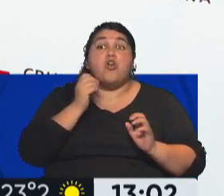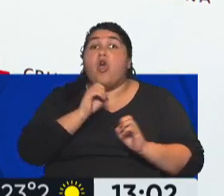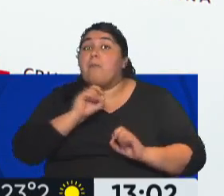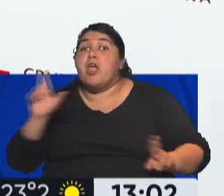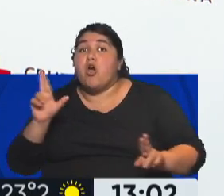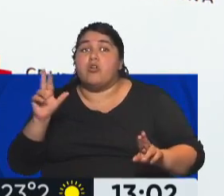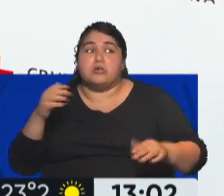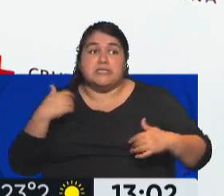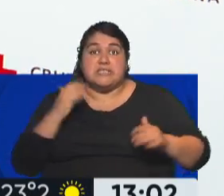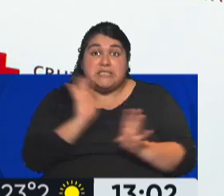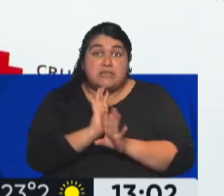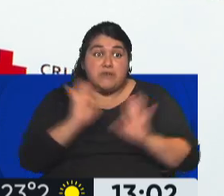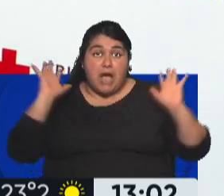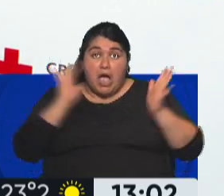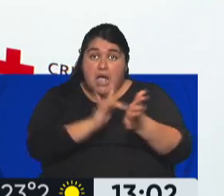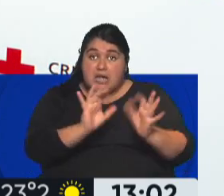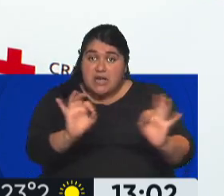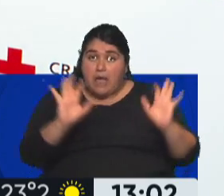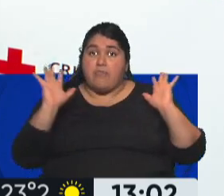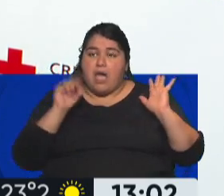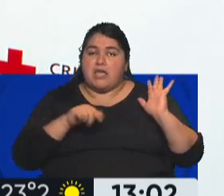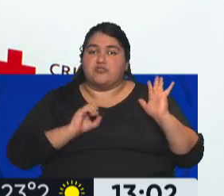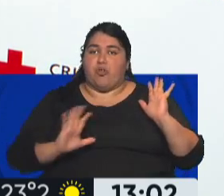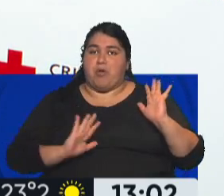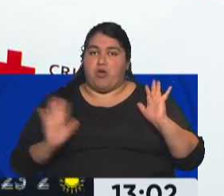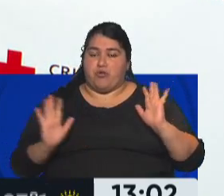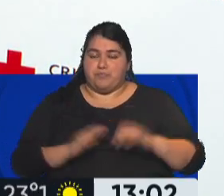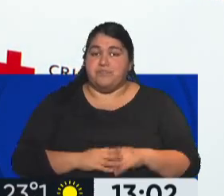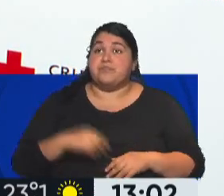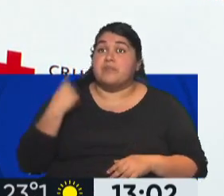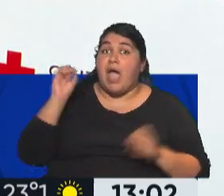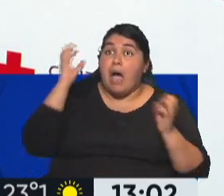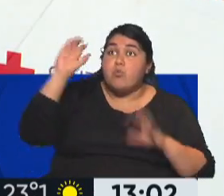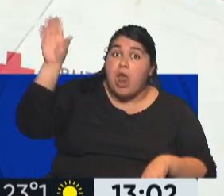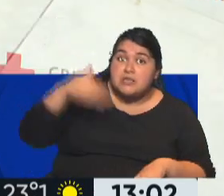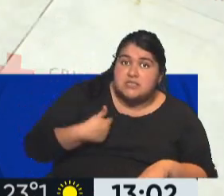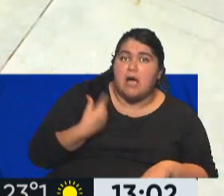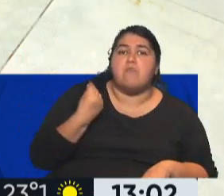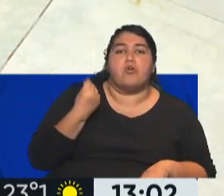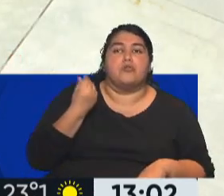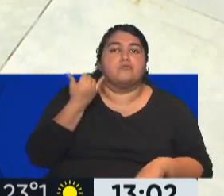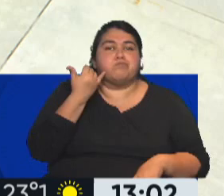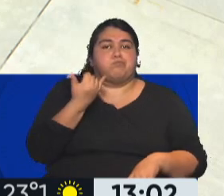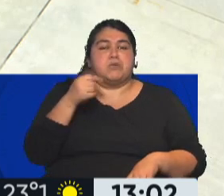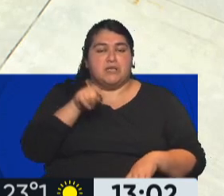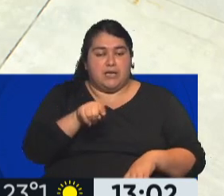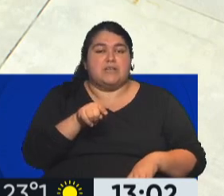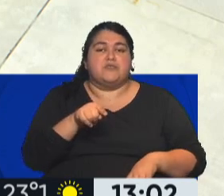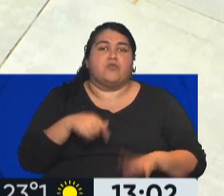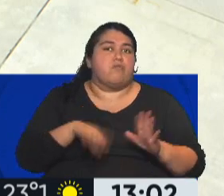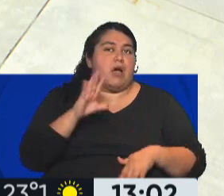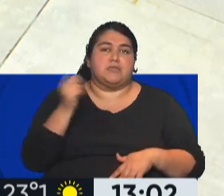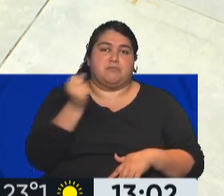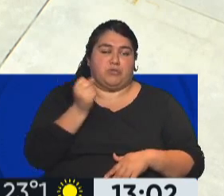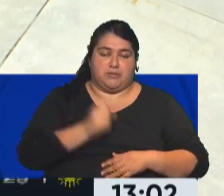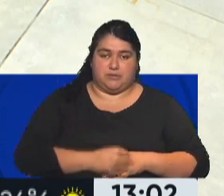podemos ayudar incluso solamente Llamando a una ambulancia ya estamos dando una mano vamos un ritmo de 120 compresiones